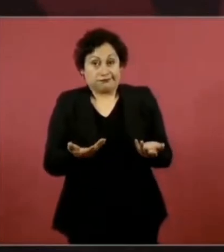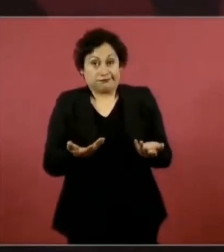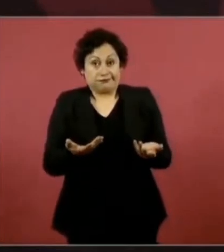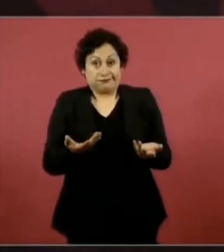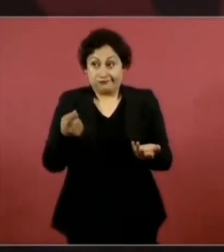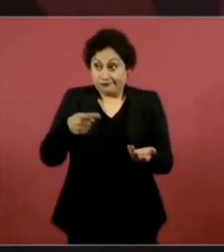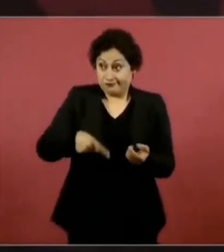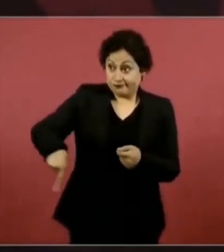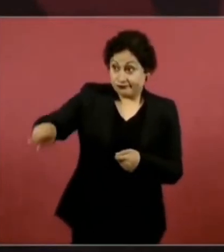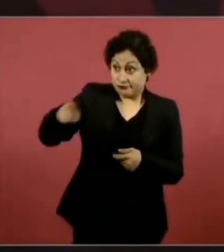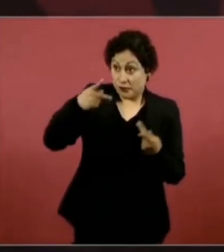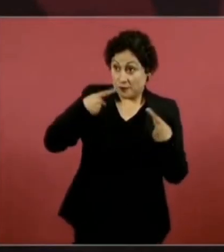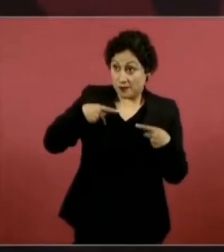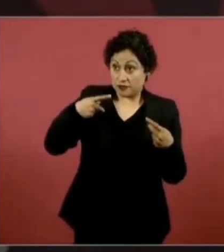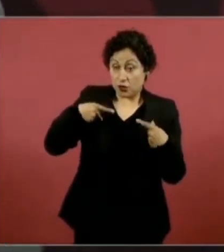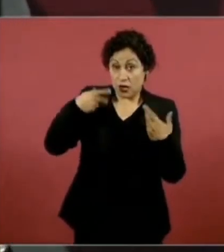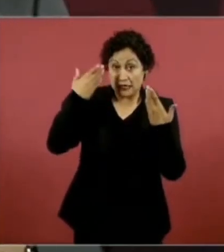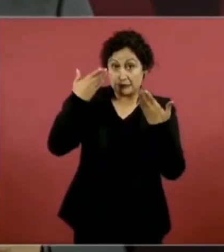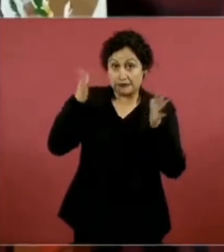Y no aceptan.